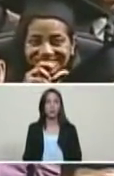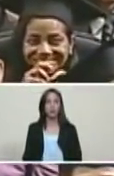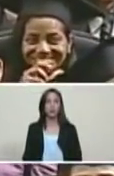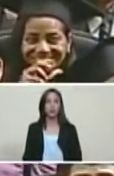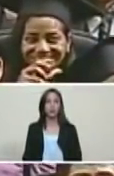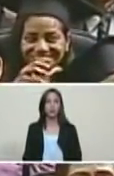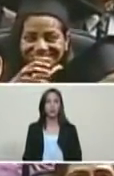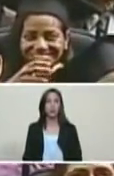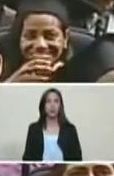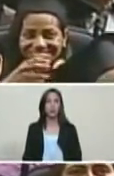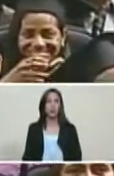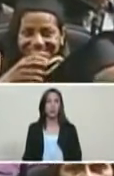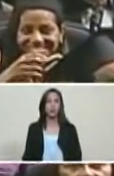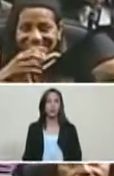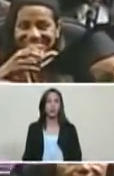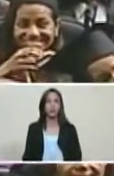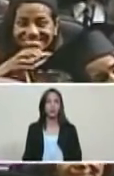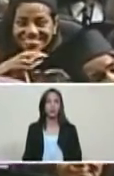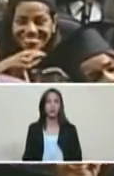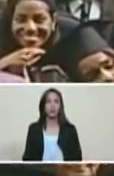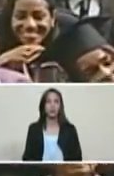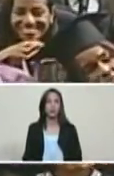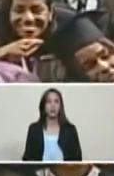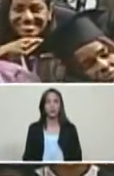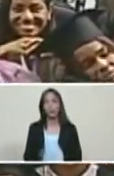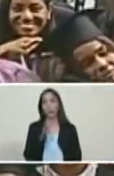punto suspensivo.